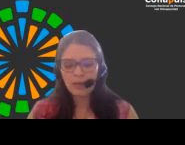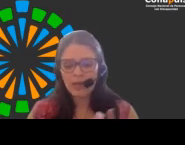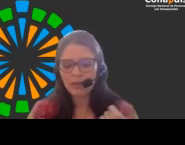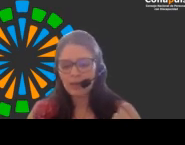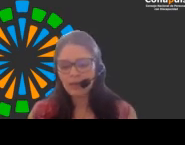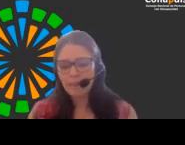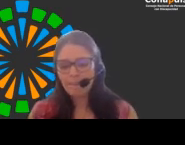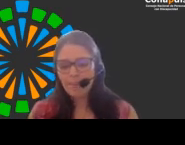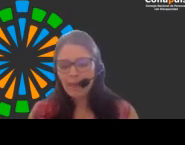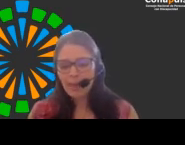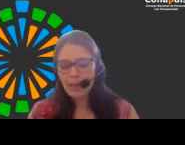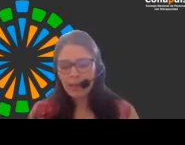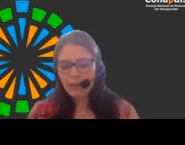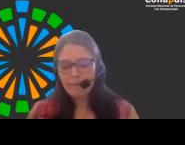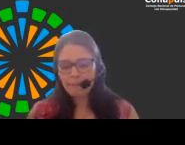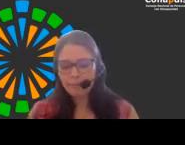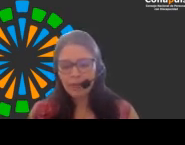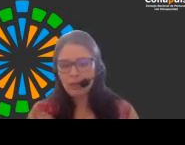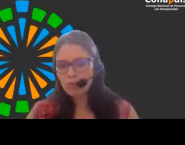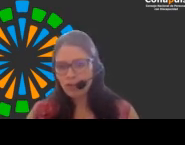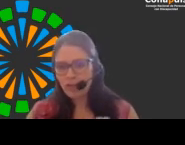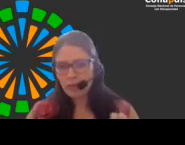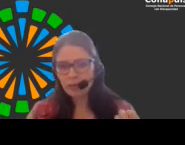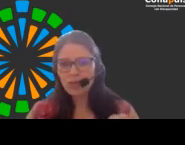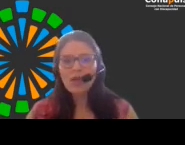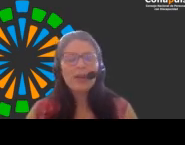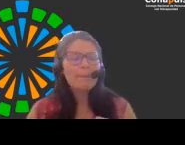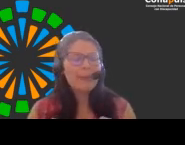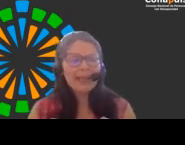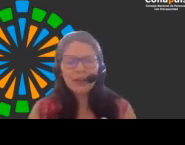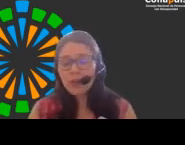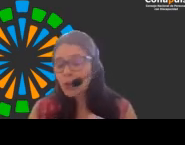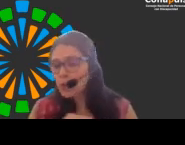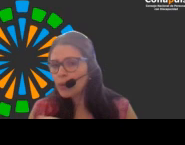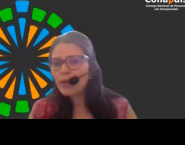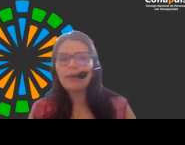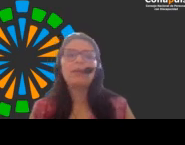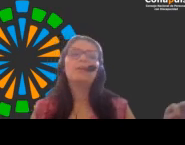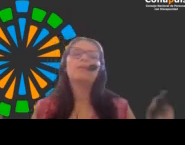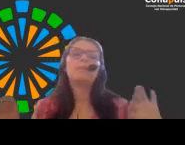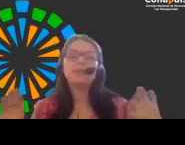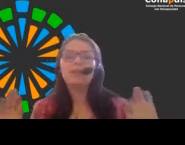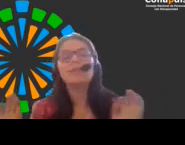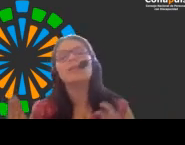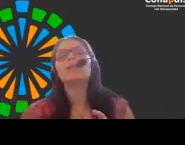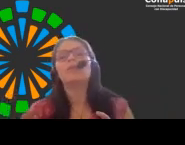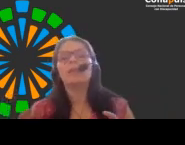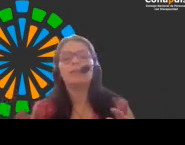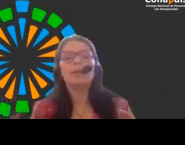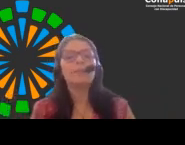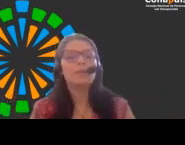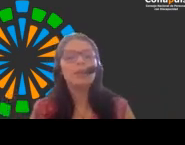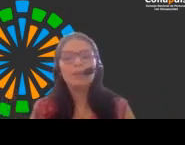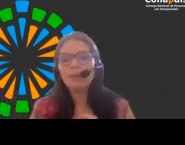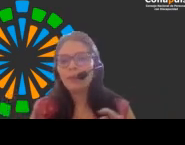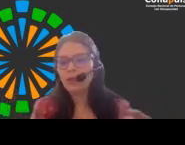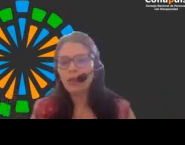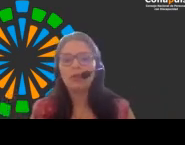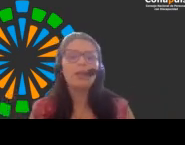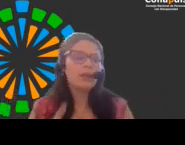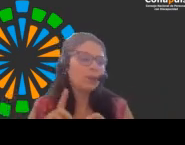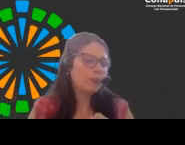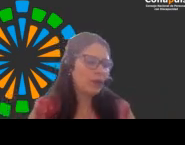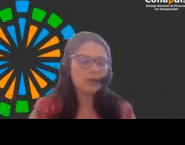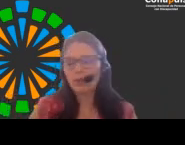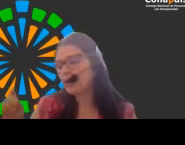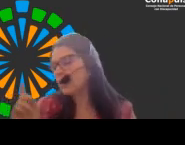los restaurantes los museos para todo había donde pasar en silla de ruedas absolutamente para